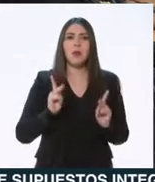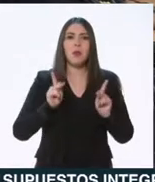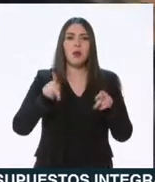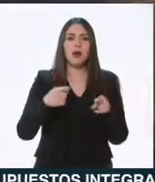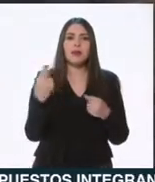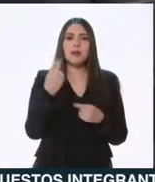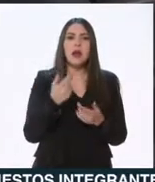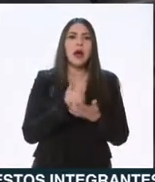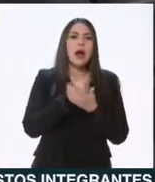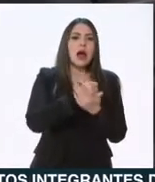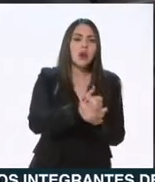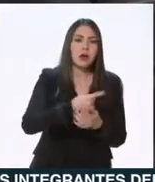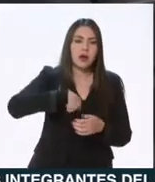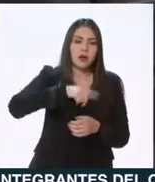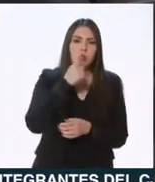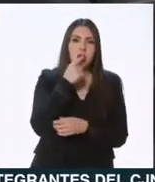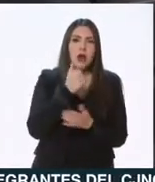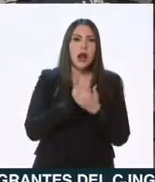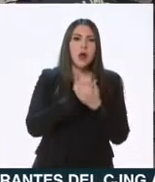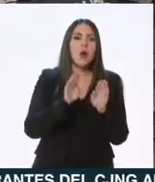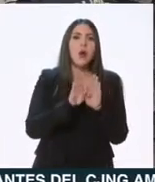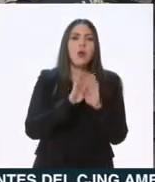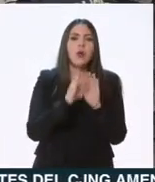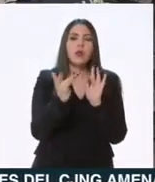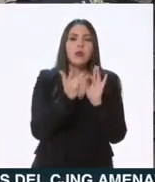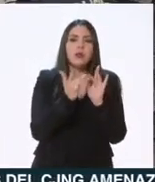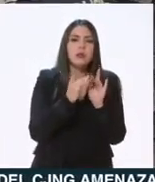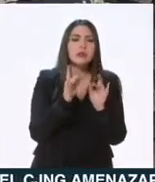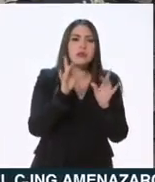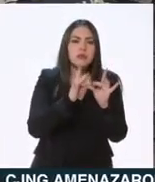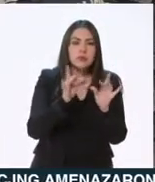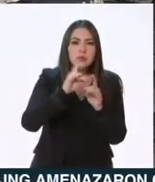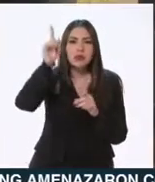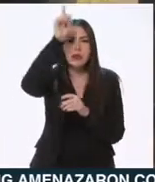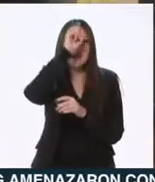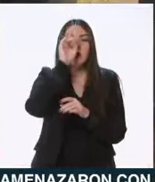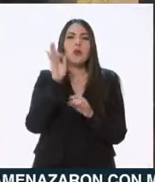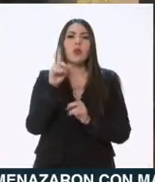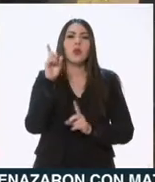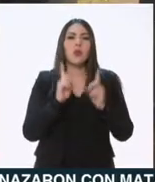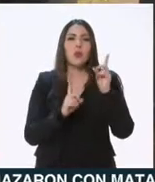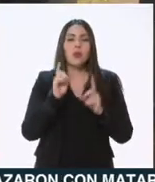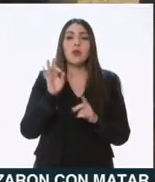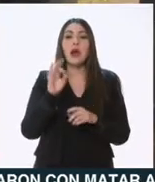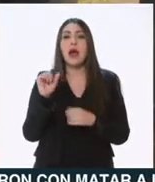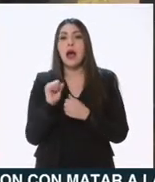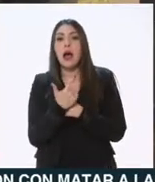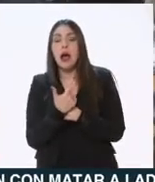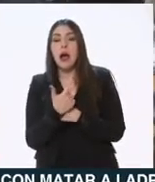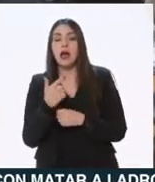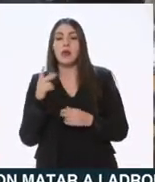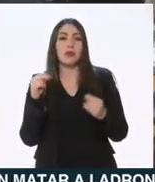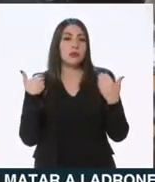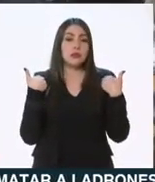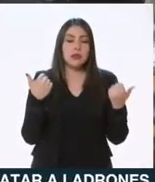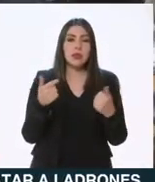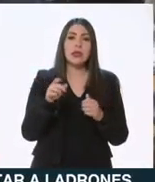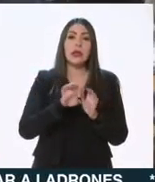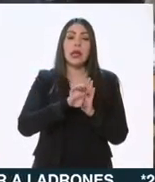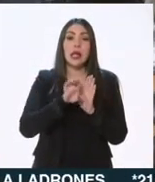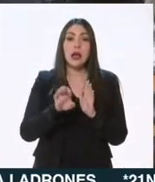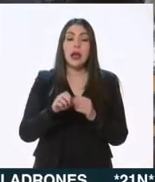de la ciudadanía, poderlas bajar, apoyarlos y si es necesario ya tener un procedimiento jurídico ya con un órgano